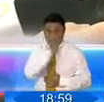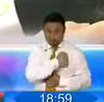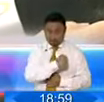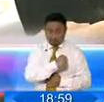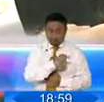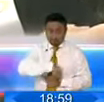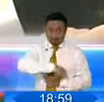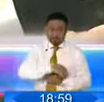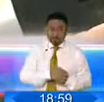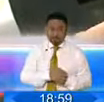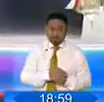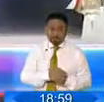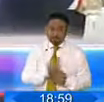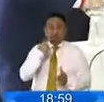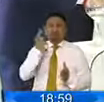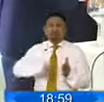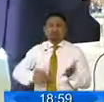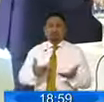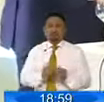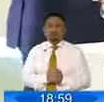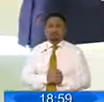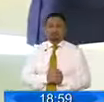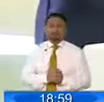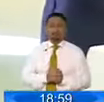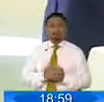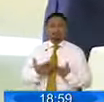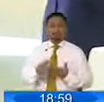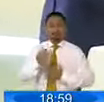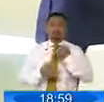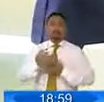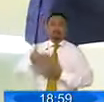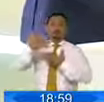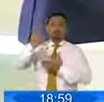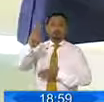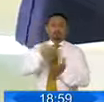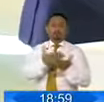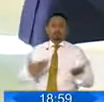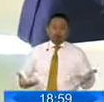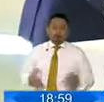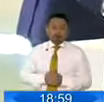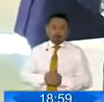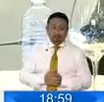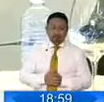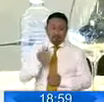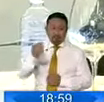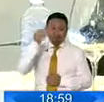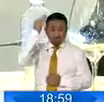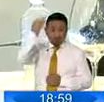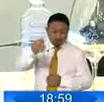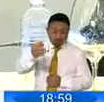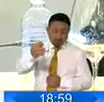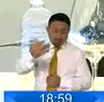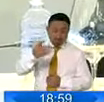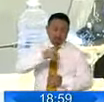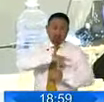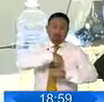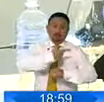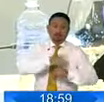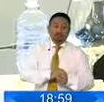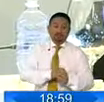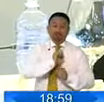qué trascendencia tiene. En todo caso, el enjuiciamiento político al vicepresidente podría no tener futuro si en las próximas horas se